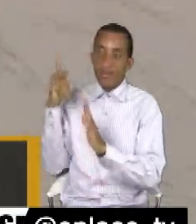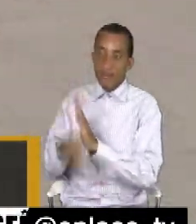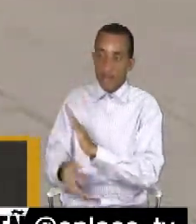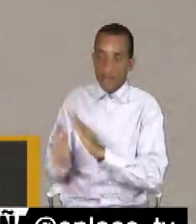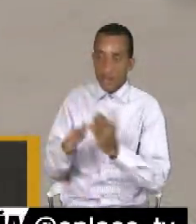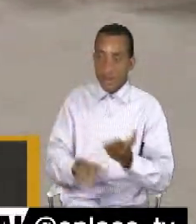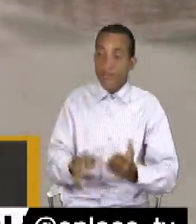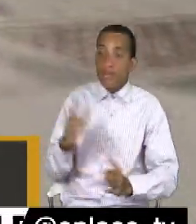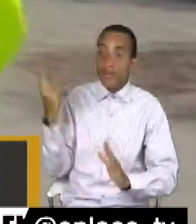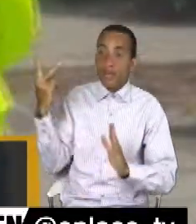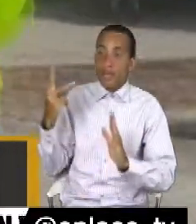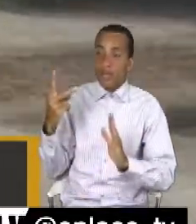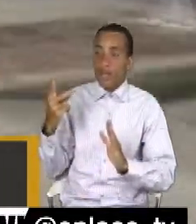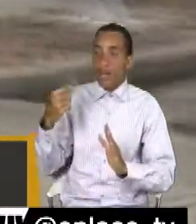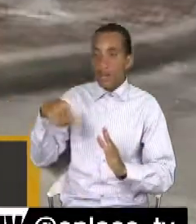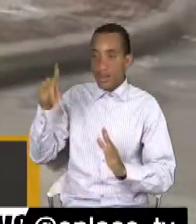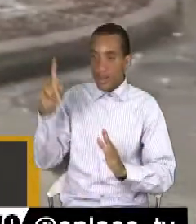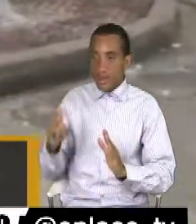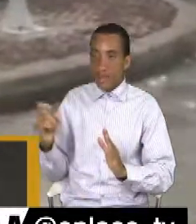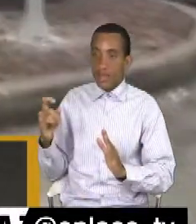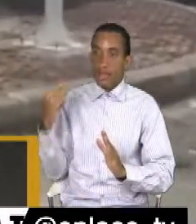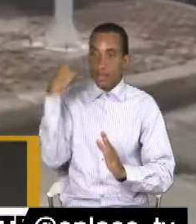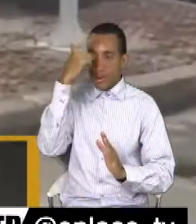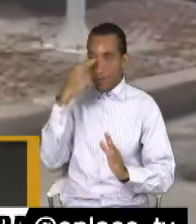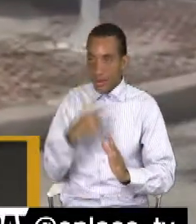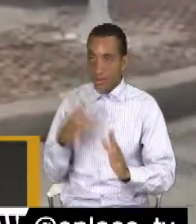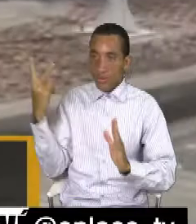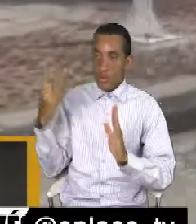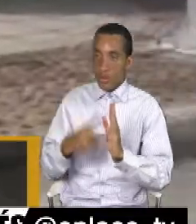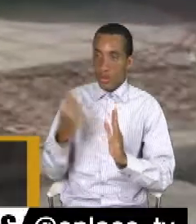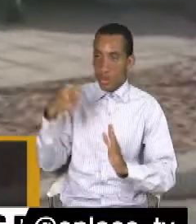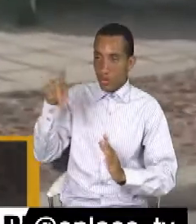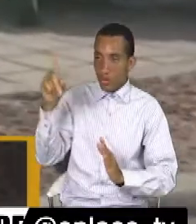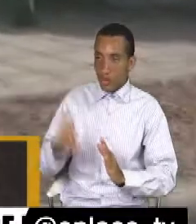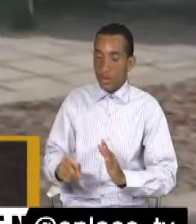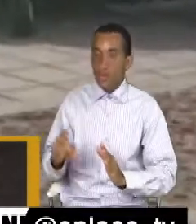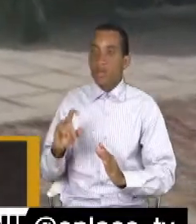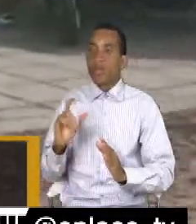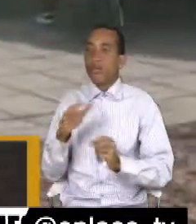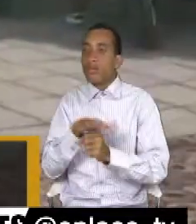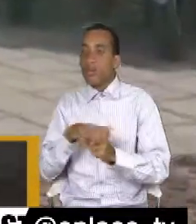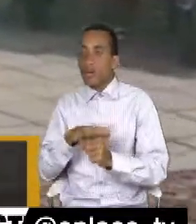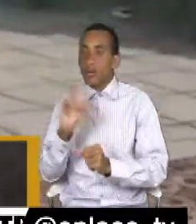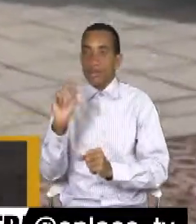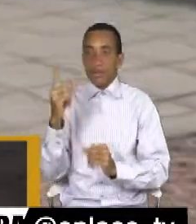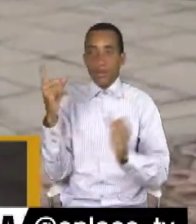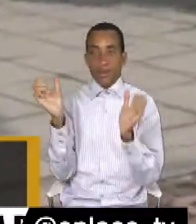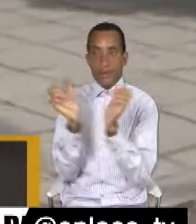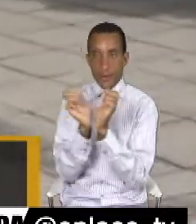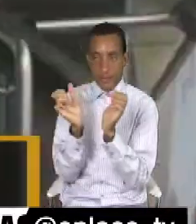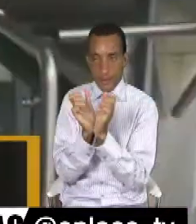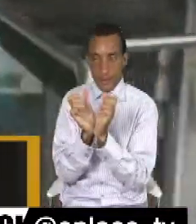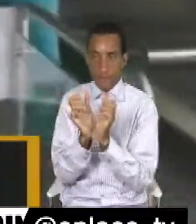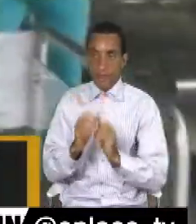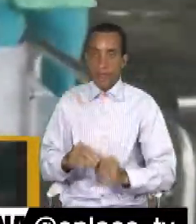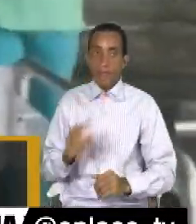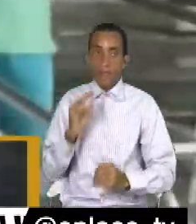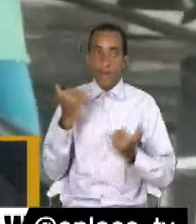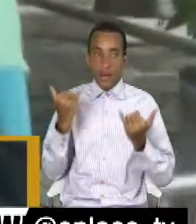16 de septiembre del año 2016 en el barrio Primero de Mayo, en la comuna 5 de la ciudad. Este es el momento en el que el